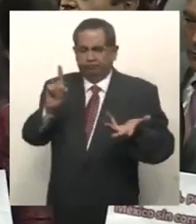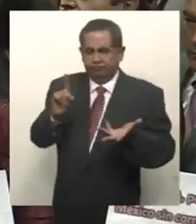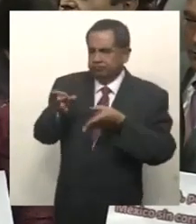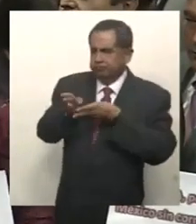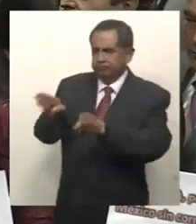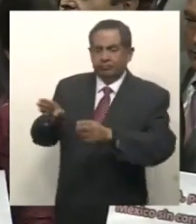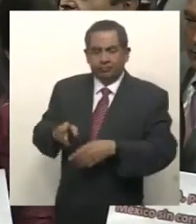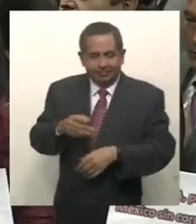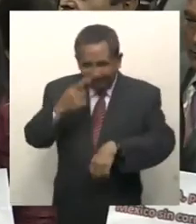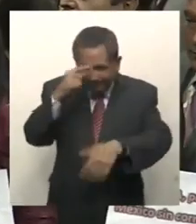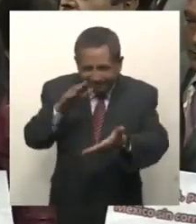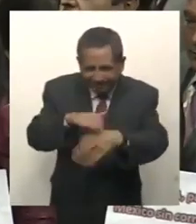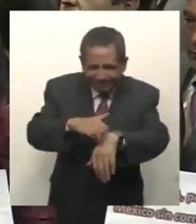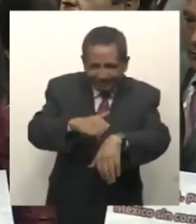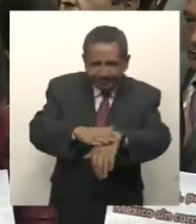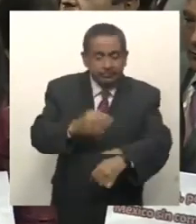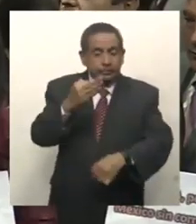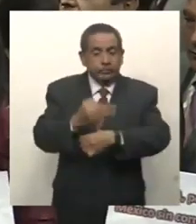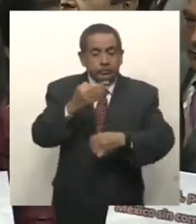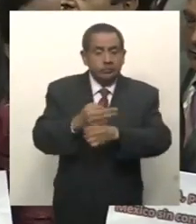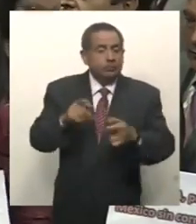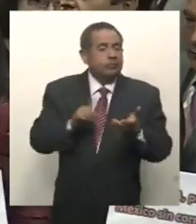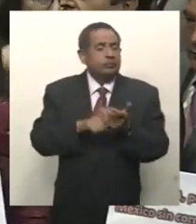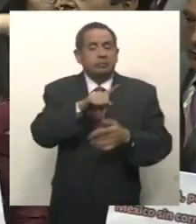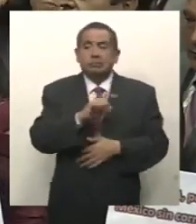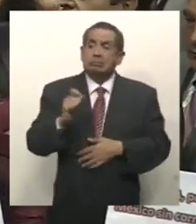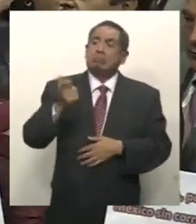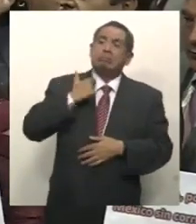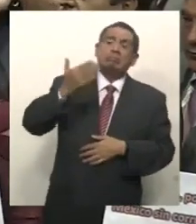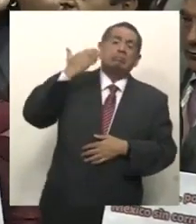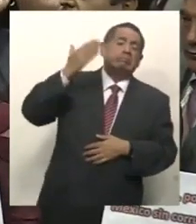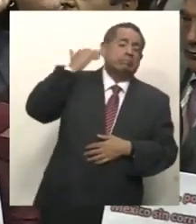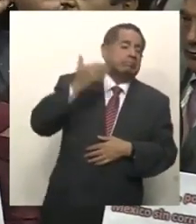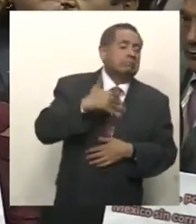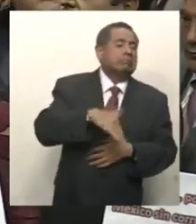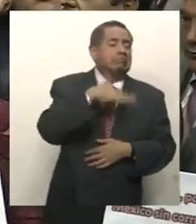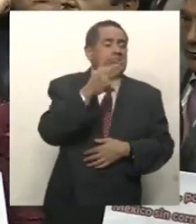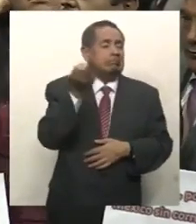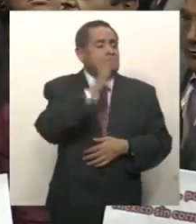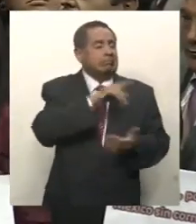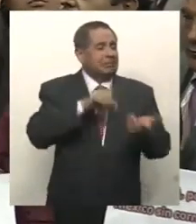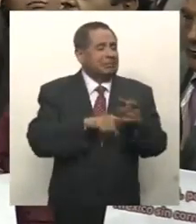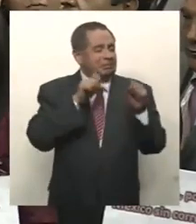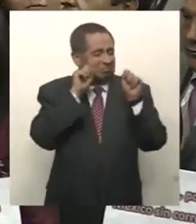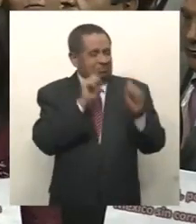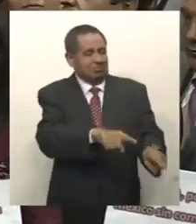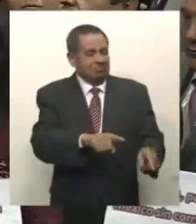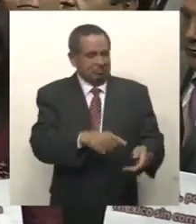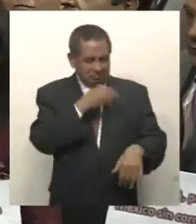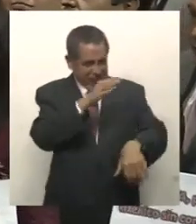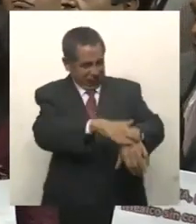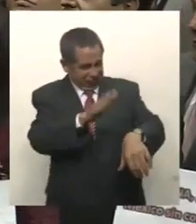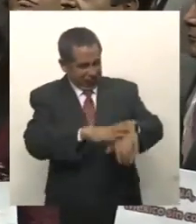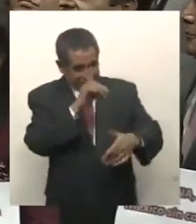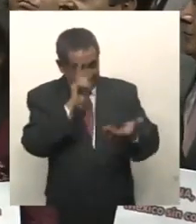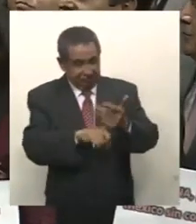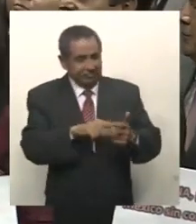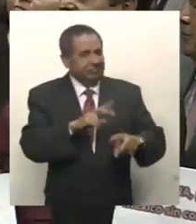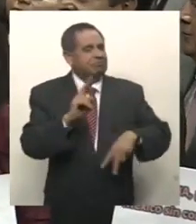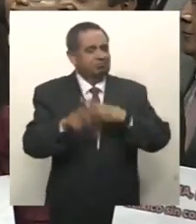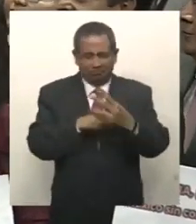están asistiendo a las exequias del fraude electoral. Créanlo,